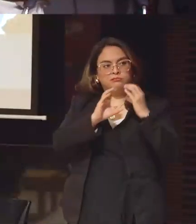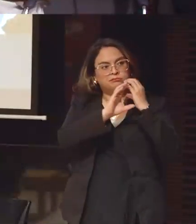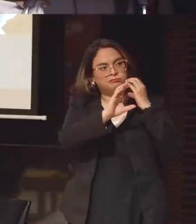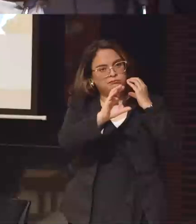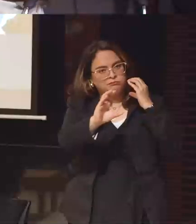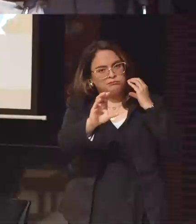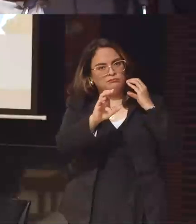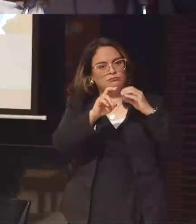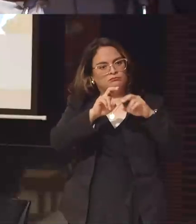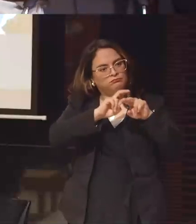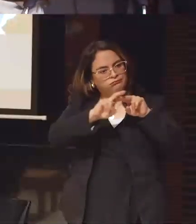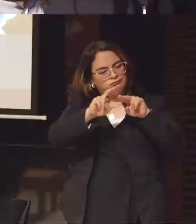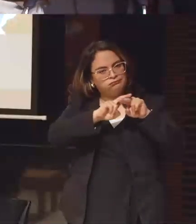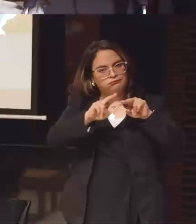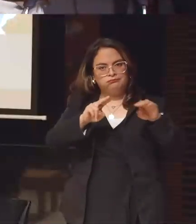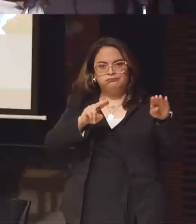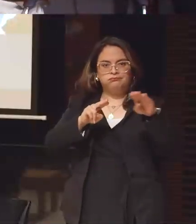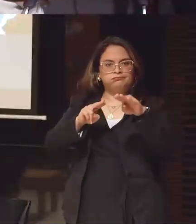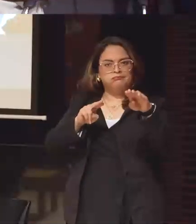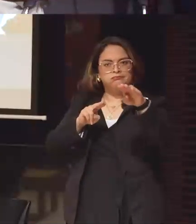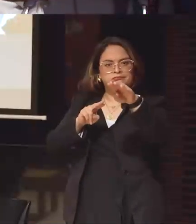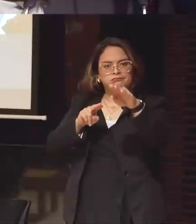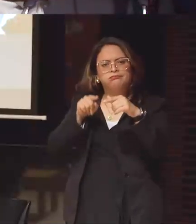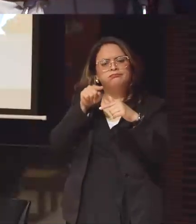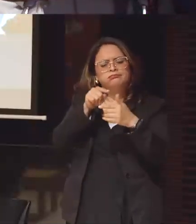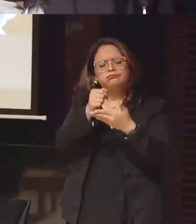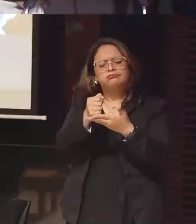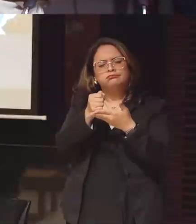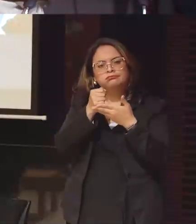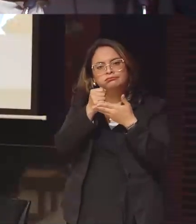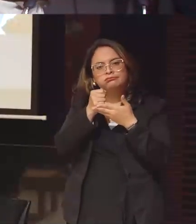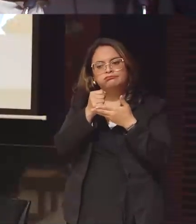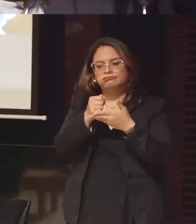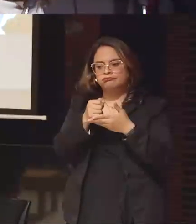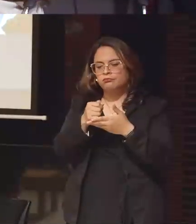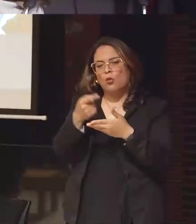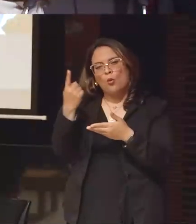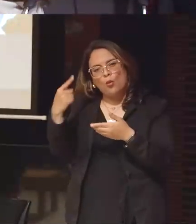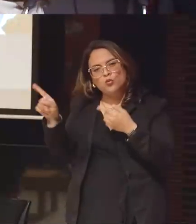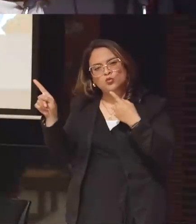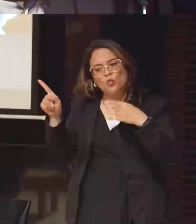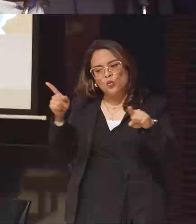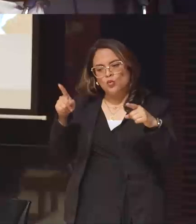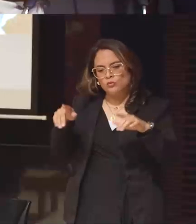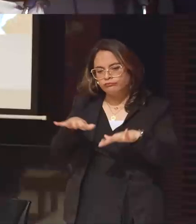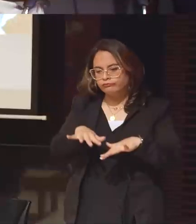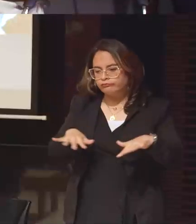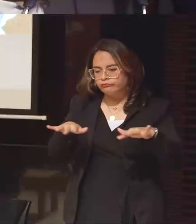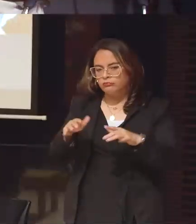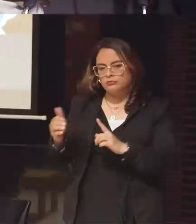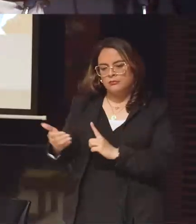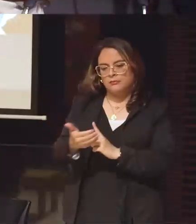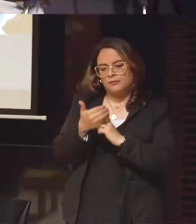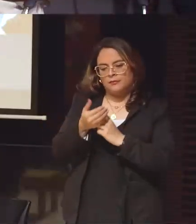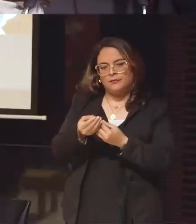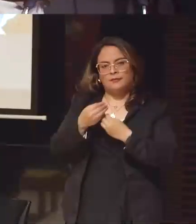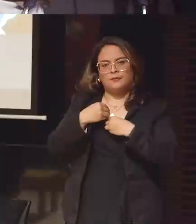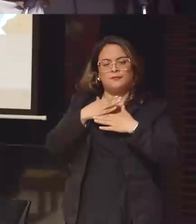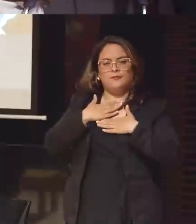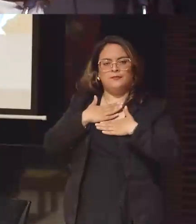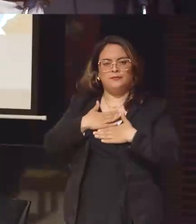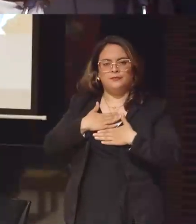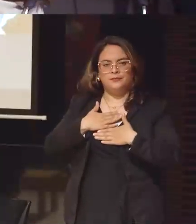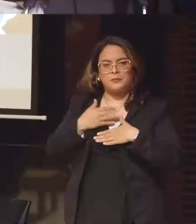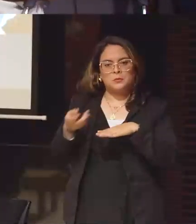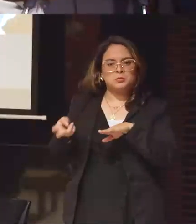o más bien por medio de la estructura del metro, estas otras aristas de bienestar para quienes lo usan y para